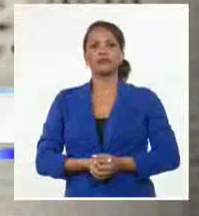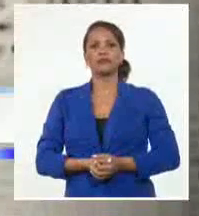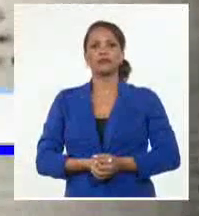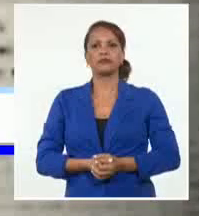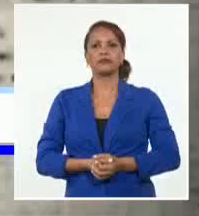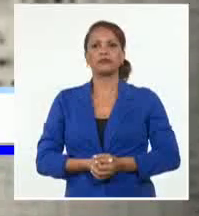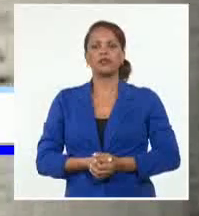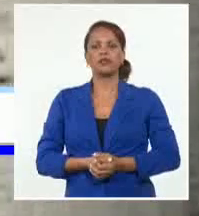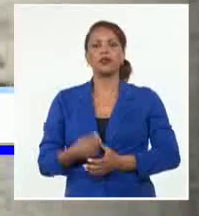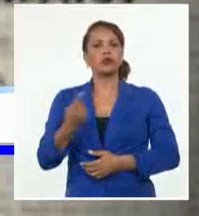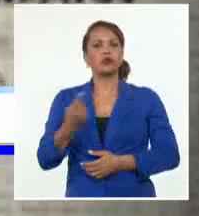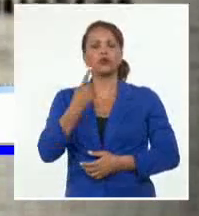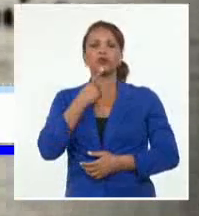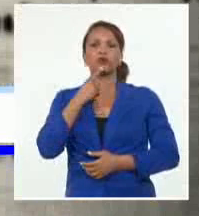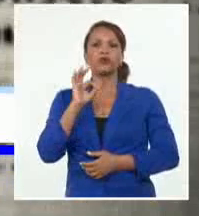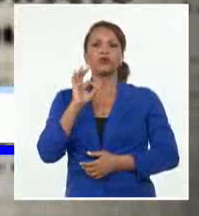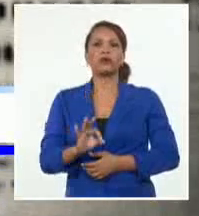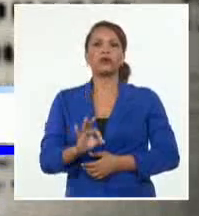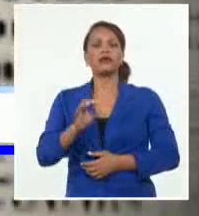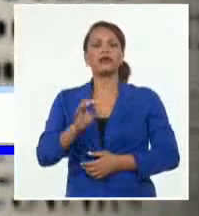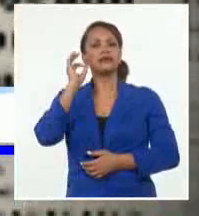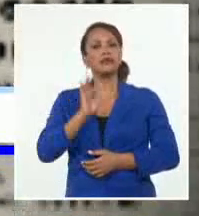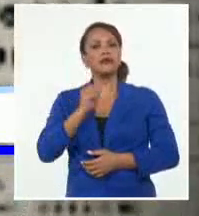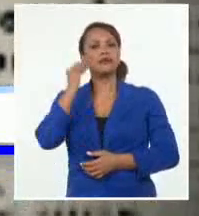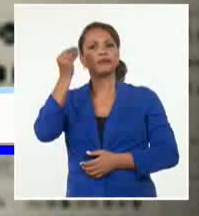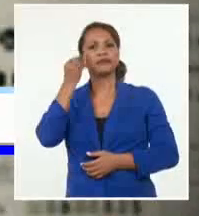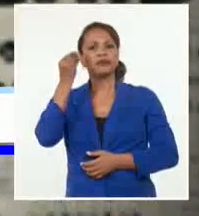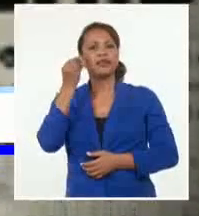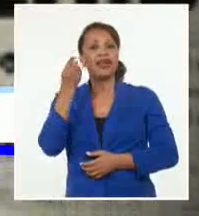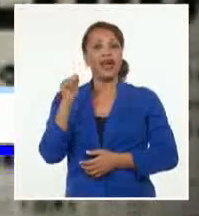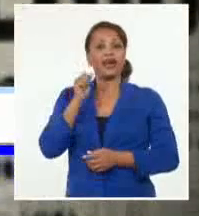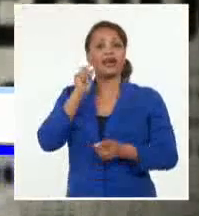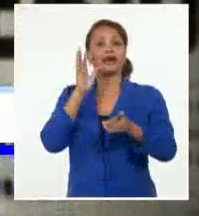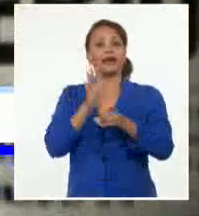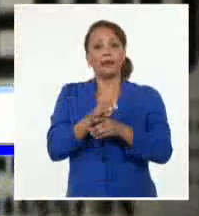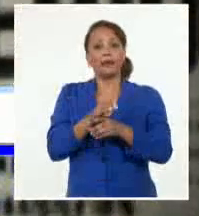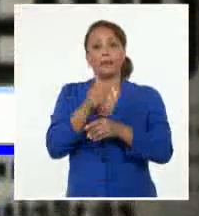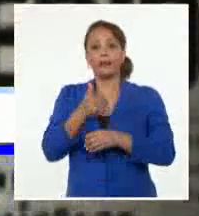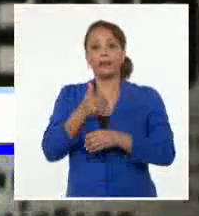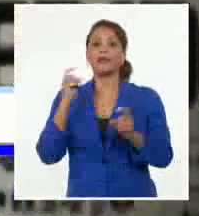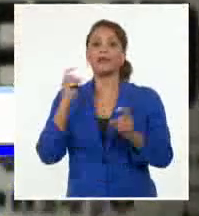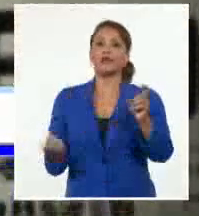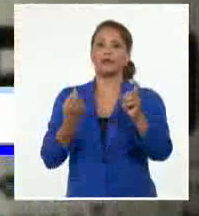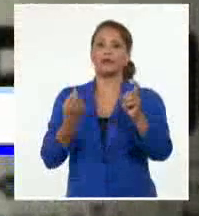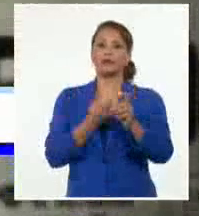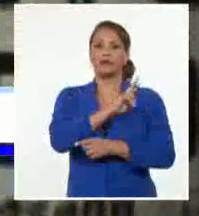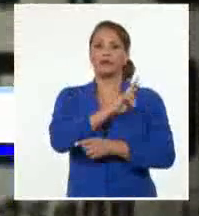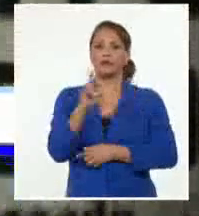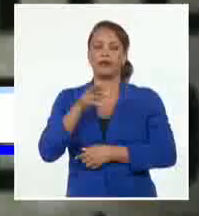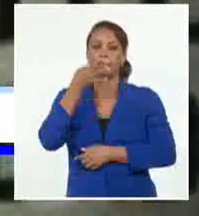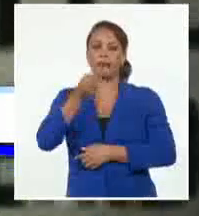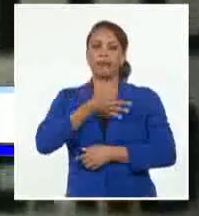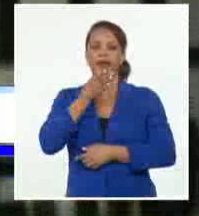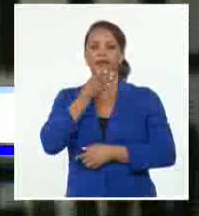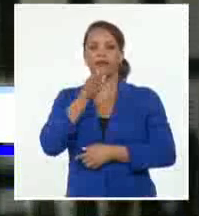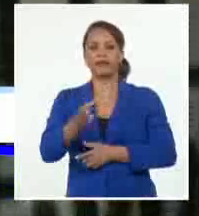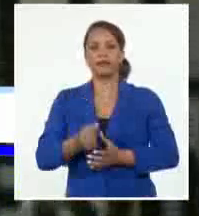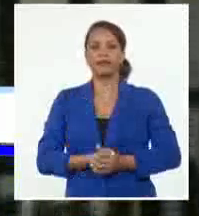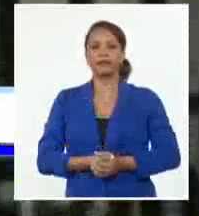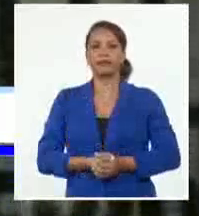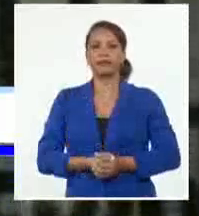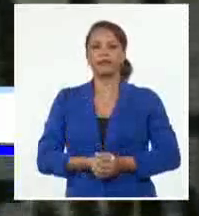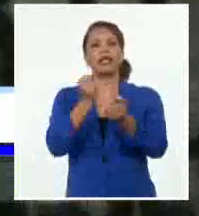estructura que aquella Aunque iniciamos la lucha Revolucionaria la